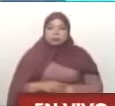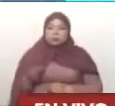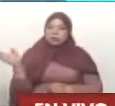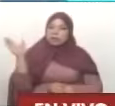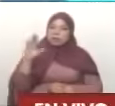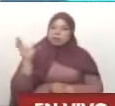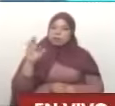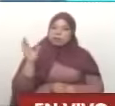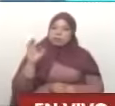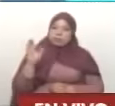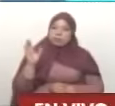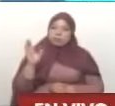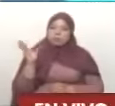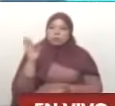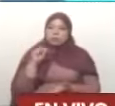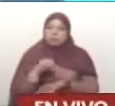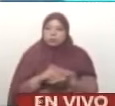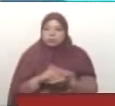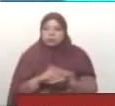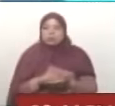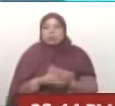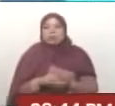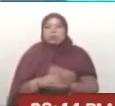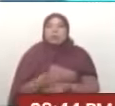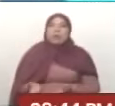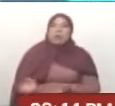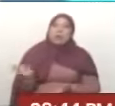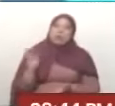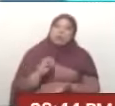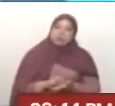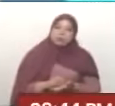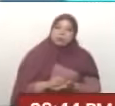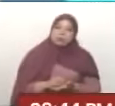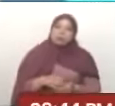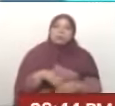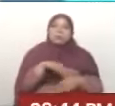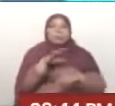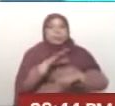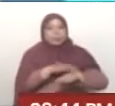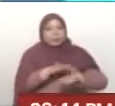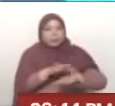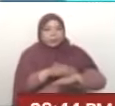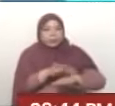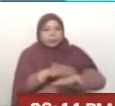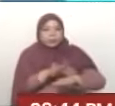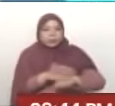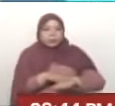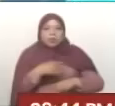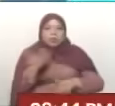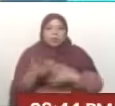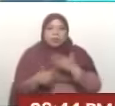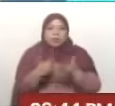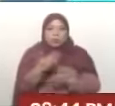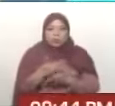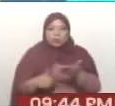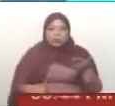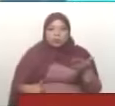Caracas, fíjate, otra vez, vuelvo a reclamar. a los que hacen los